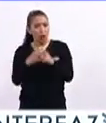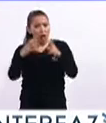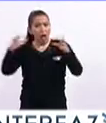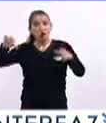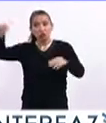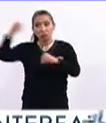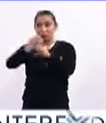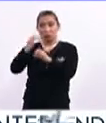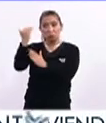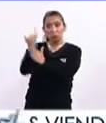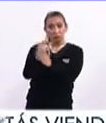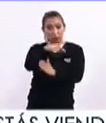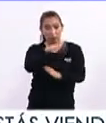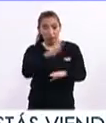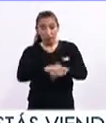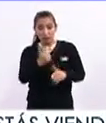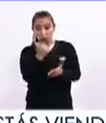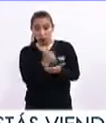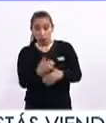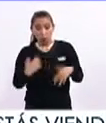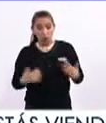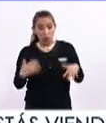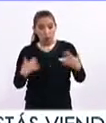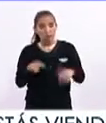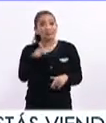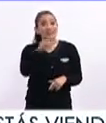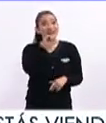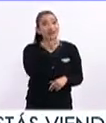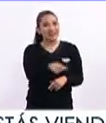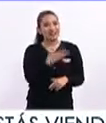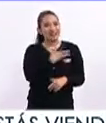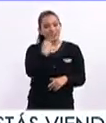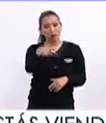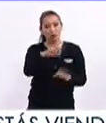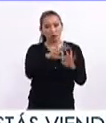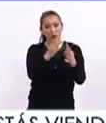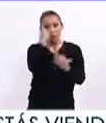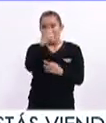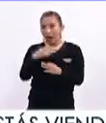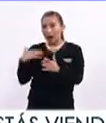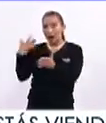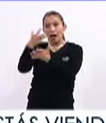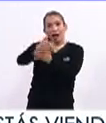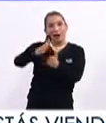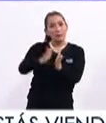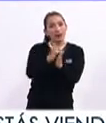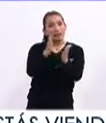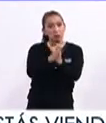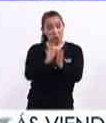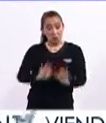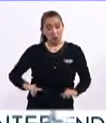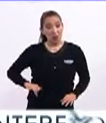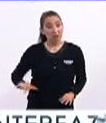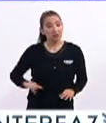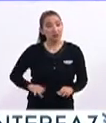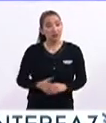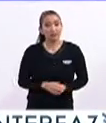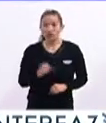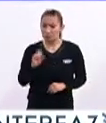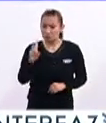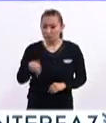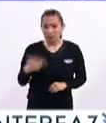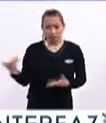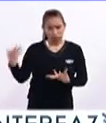estados de nuestro país, sino que también tienen mecanismos de participación directa, lo cual es muy, muy interesante, Mauricio. Sin duda